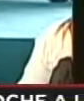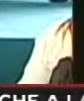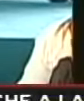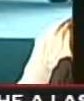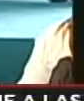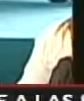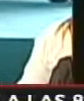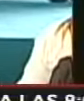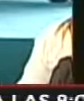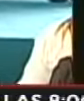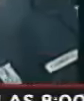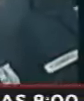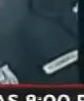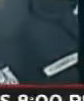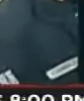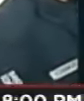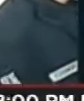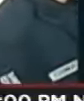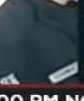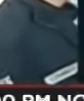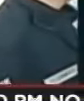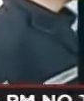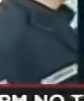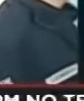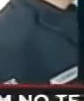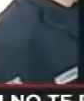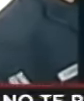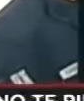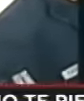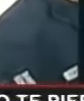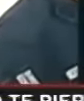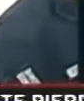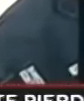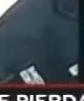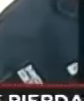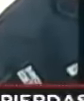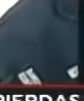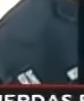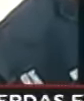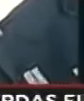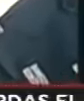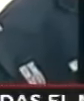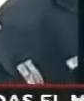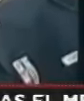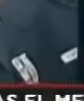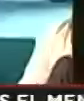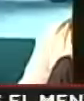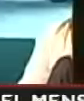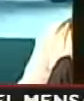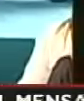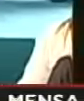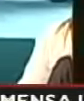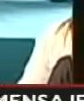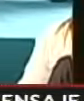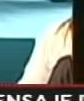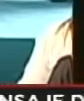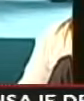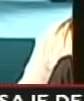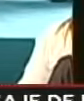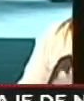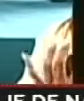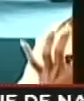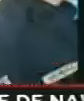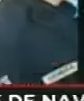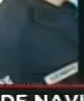¿Sabe bien? La patria sigue. Independencia, patria socialista. Viviremos y venceremos. El sol de Venezuela nace en el Esequibo. Nace en el